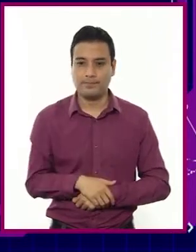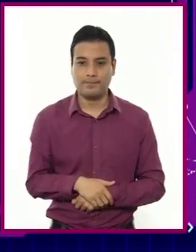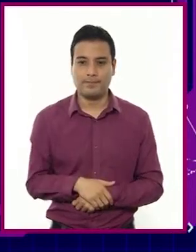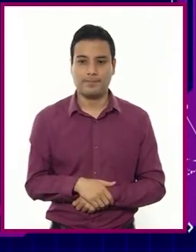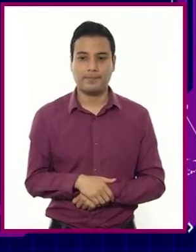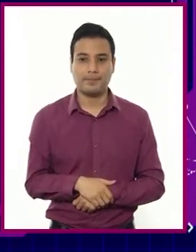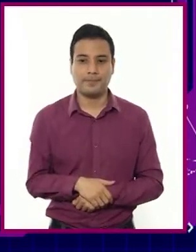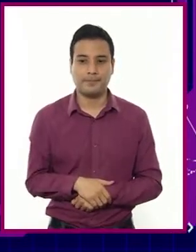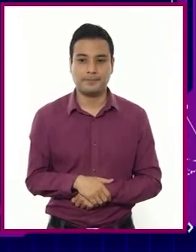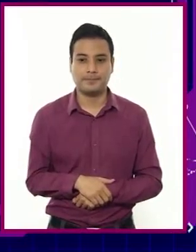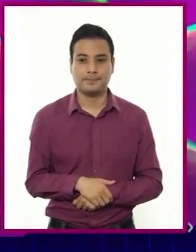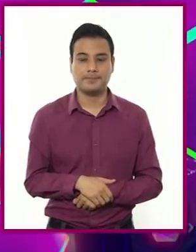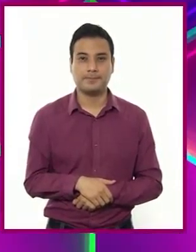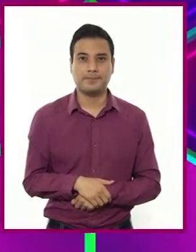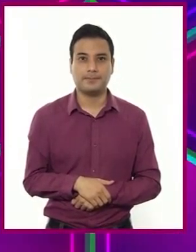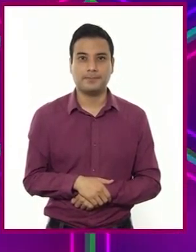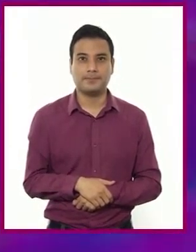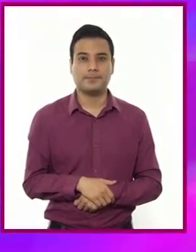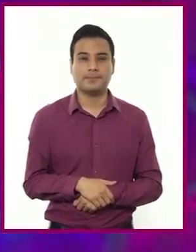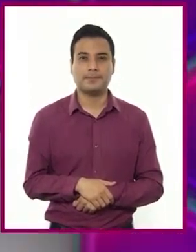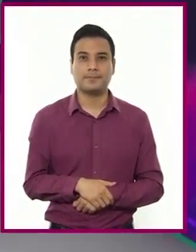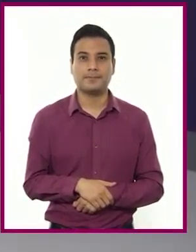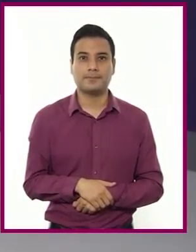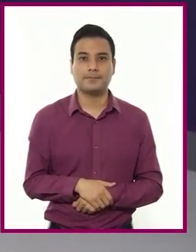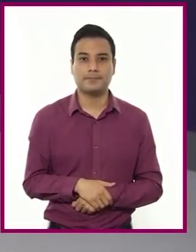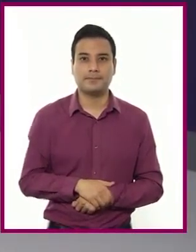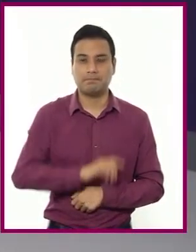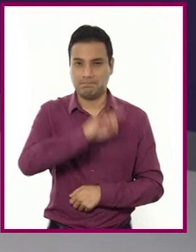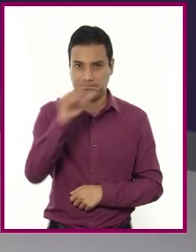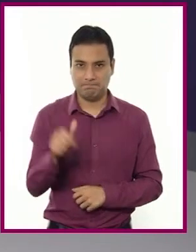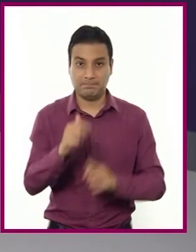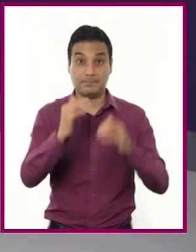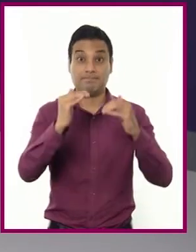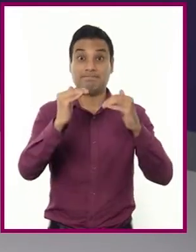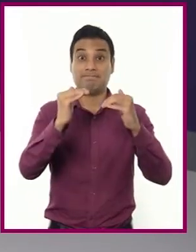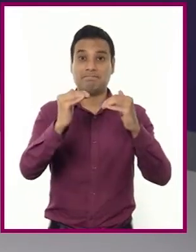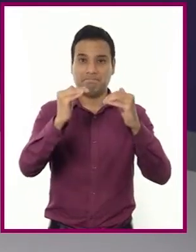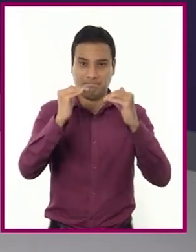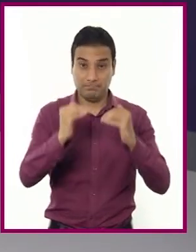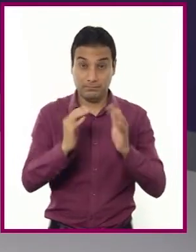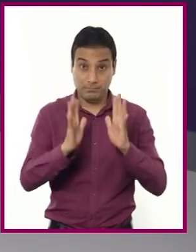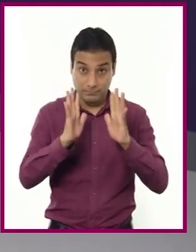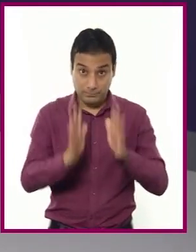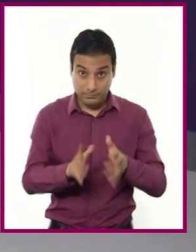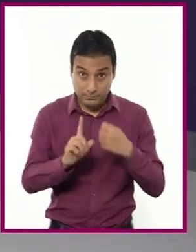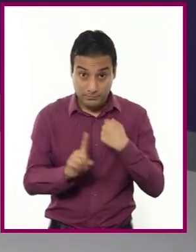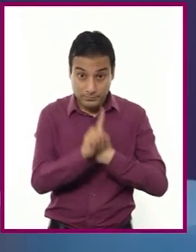5. Obteniendo la incógnita, ¿ya resolvimos el problema?